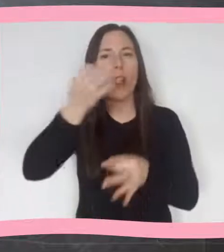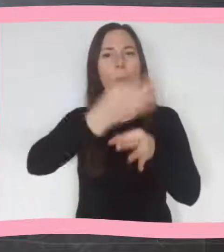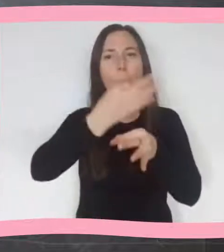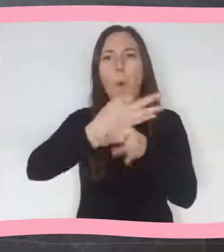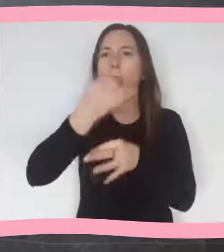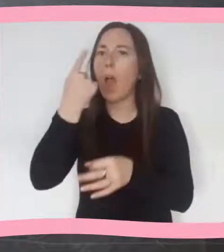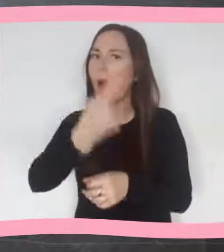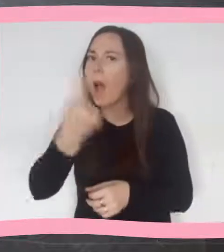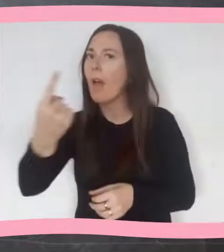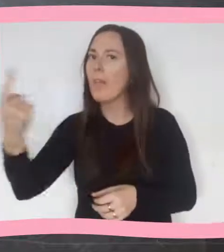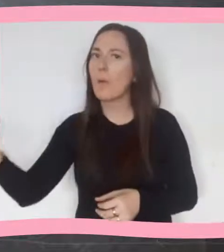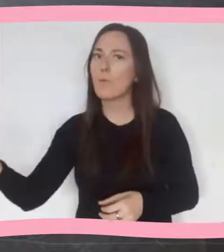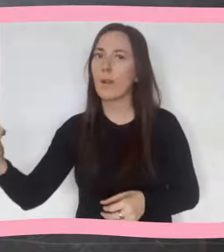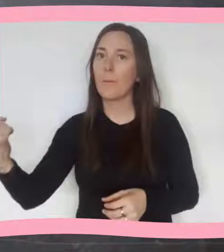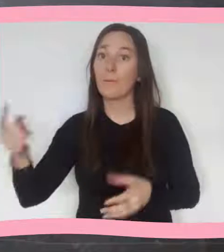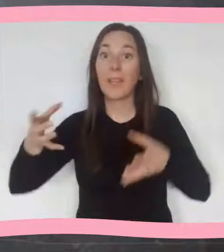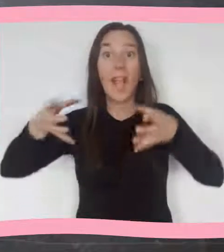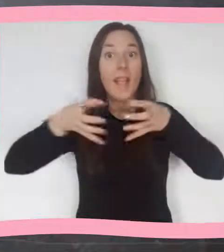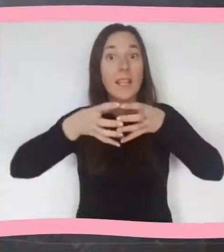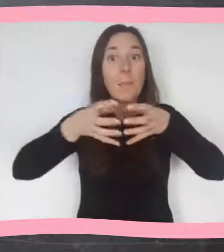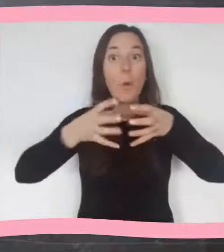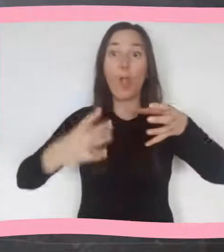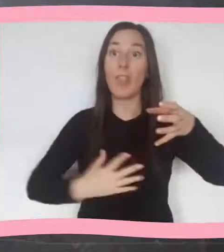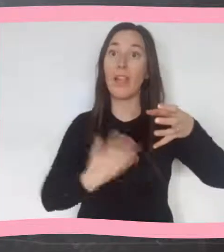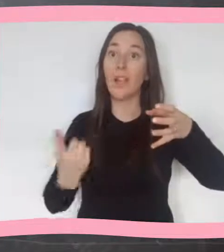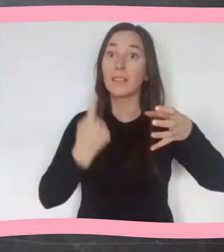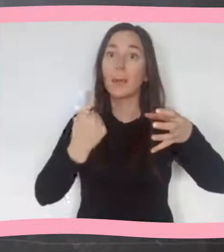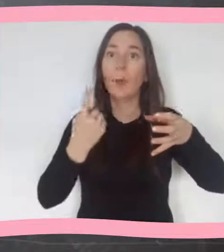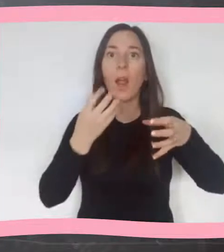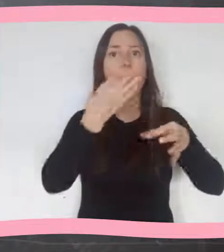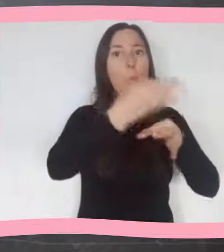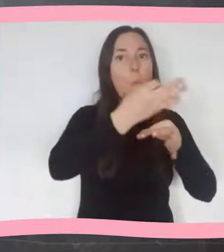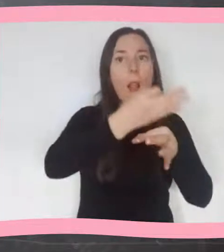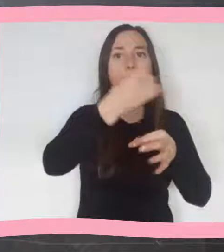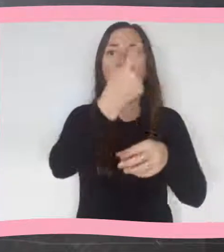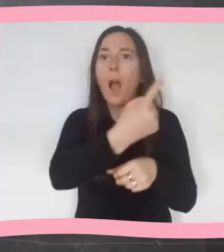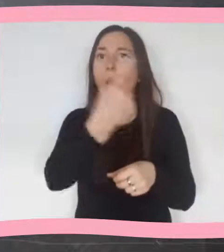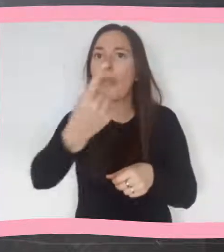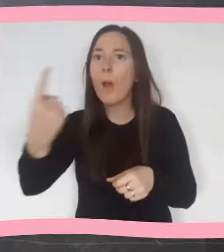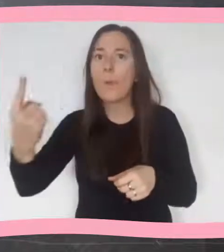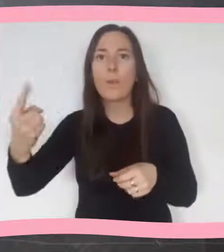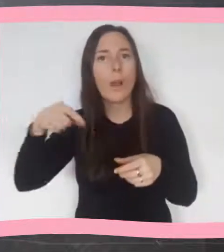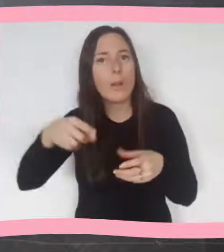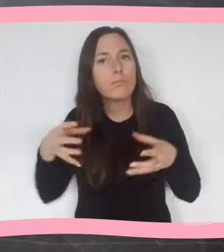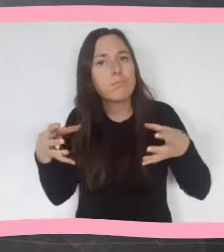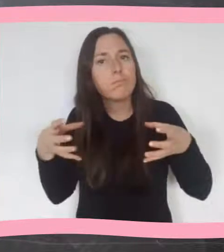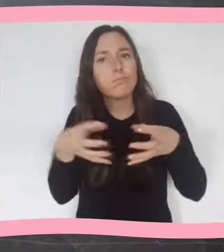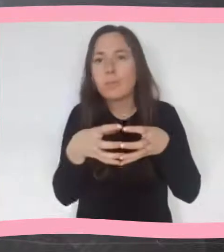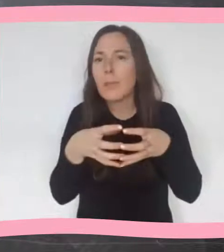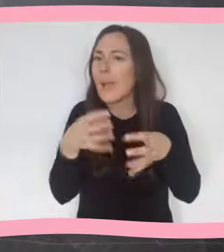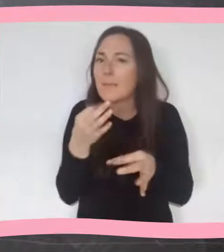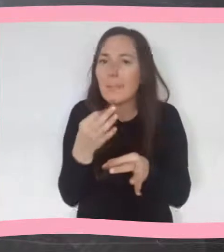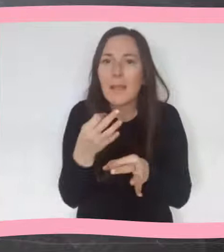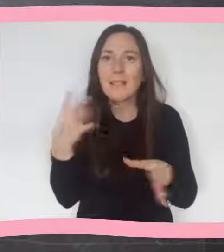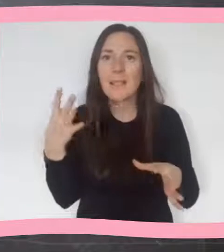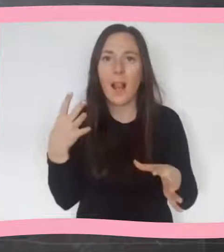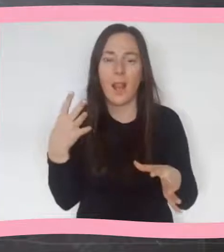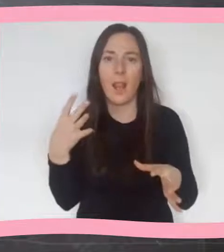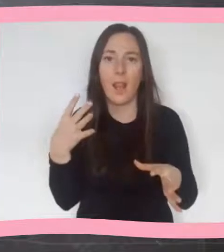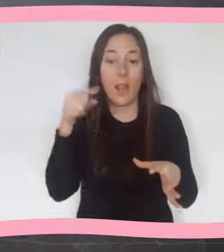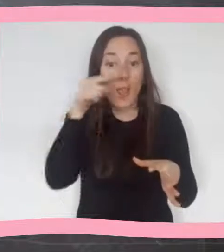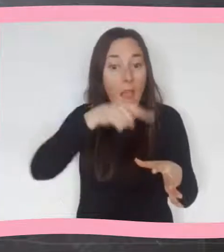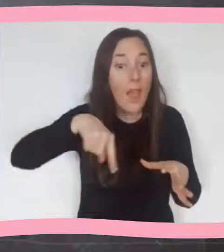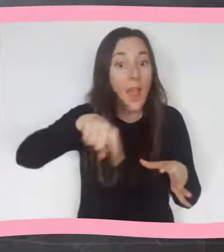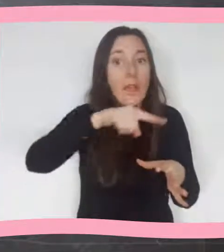en cada escuela. Los equipos directivos de las escuelas constituyen un cuerpo especializado cuya autoridad